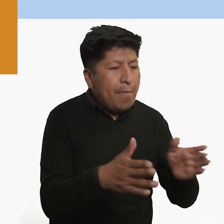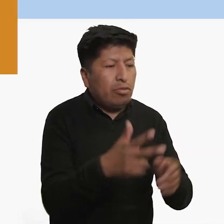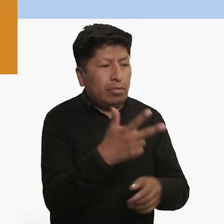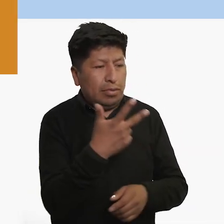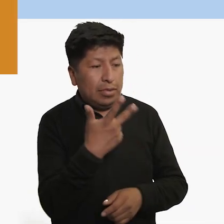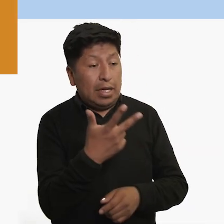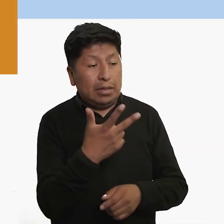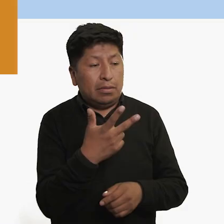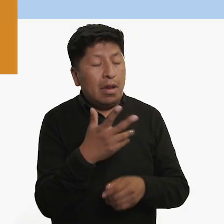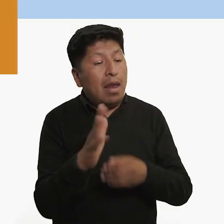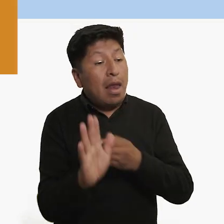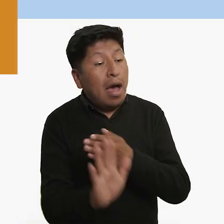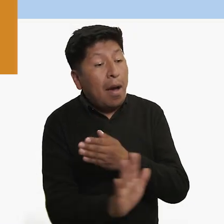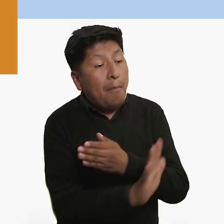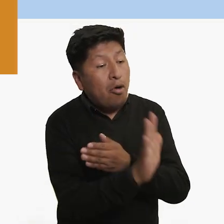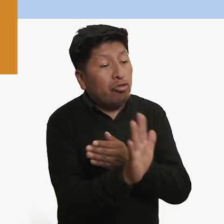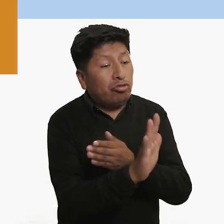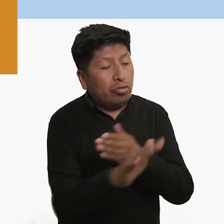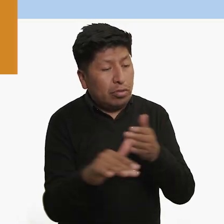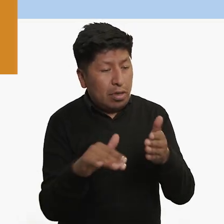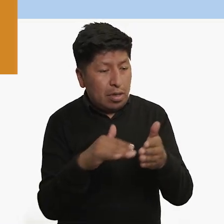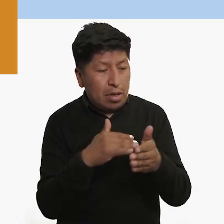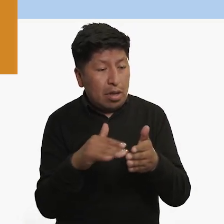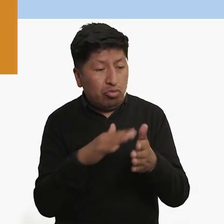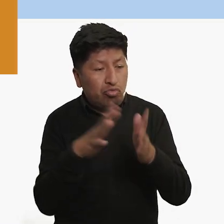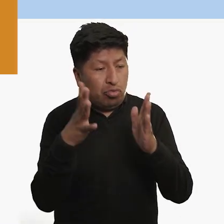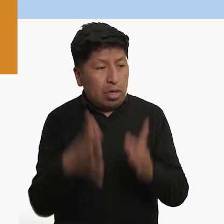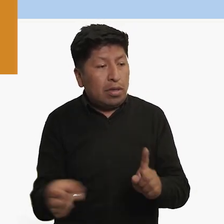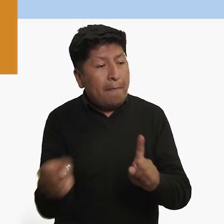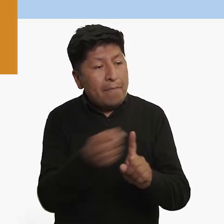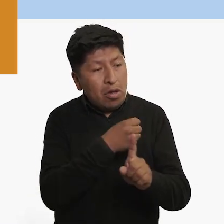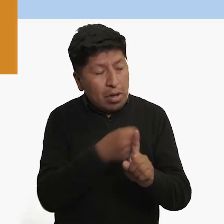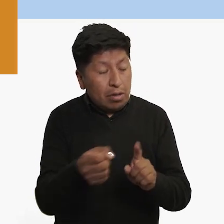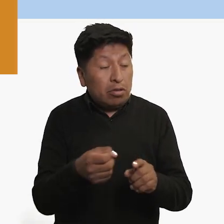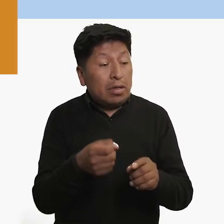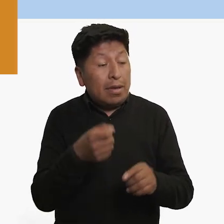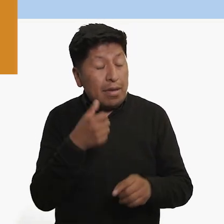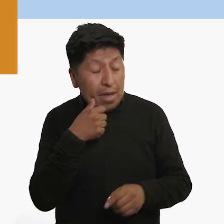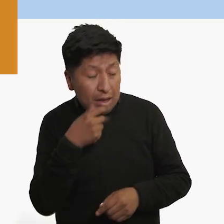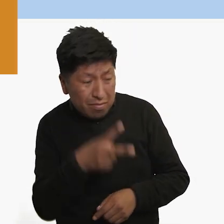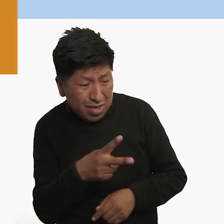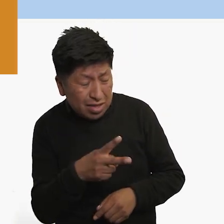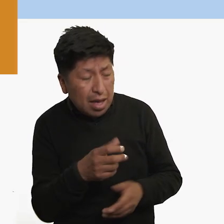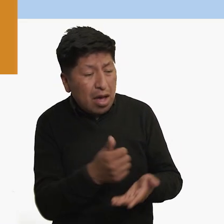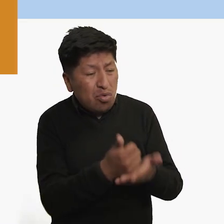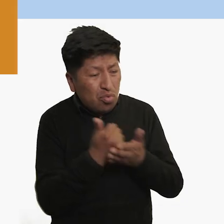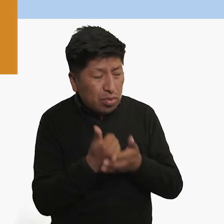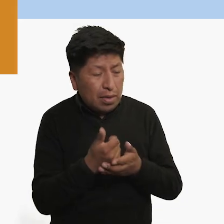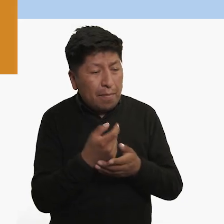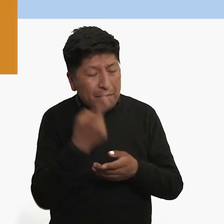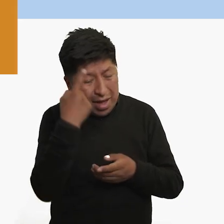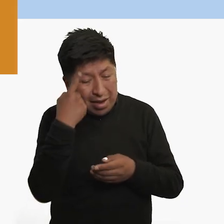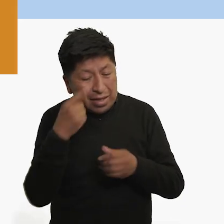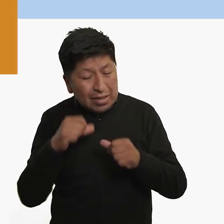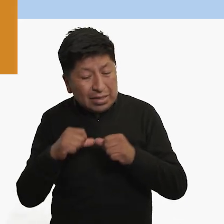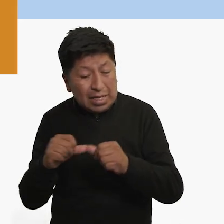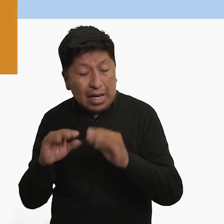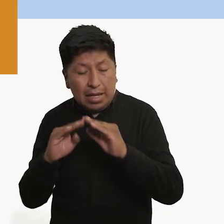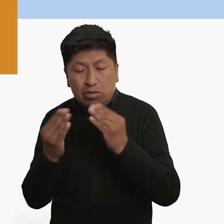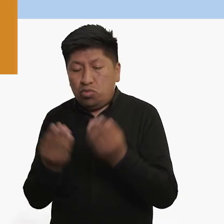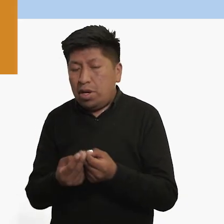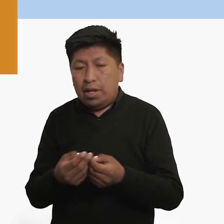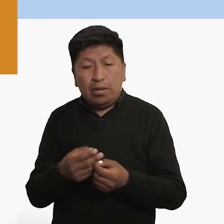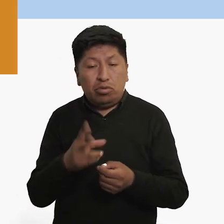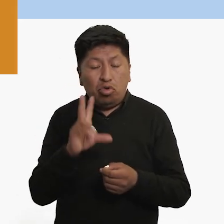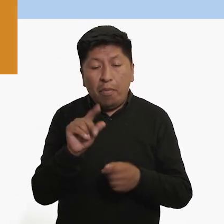Ruta 3. Medidas de protección a la víctima. Estas medidas evitan que él o la agresora permanezca en el mismo ámbito educativo que él